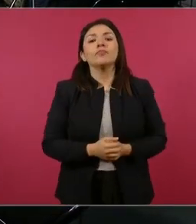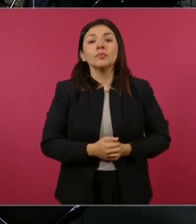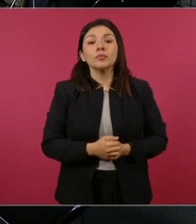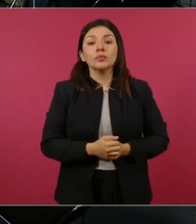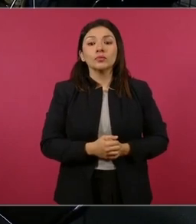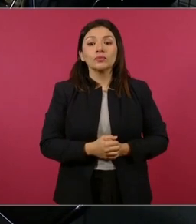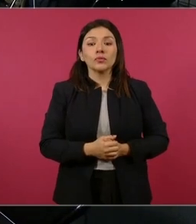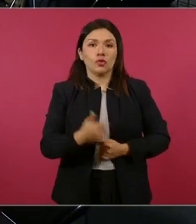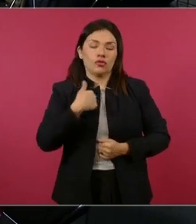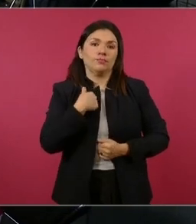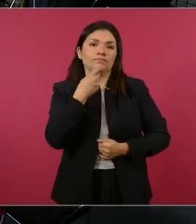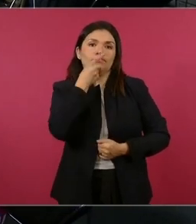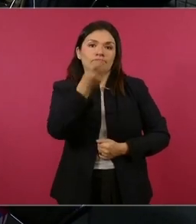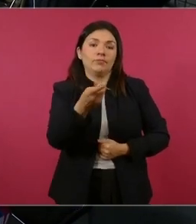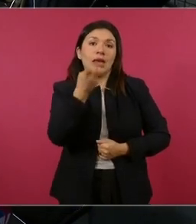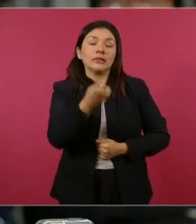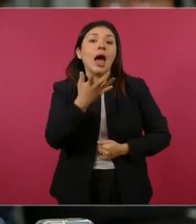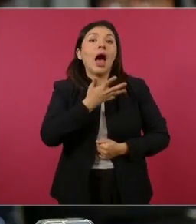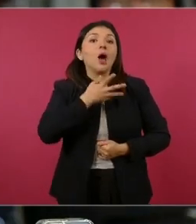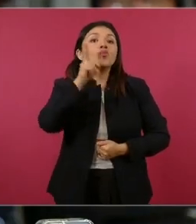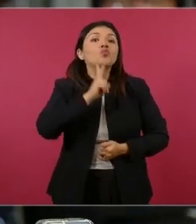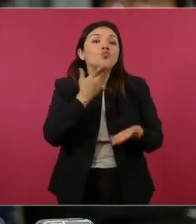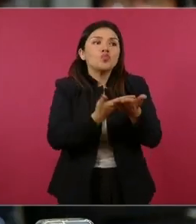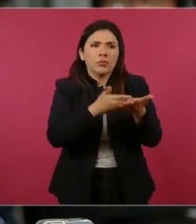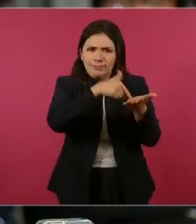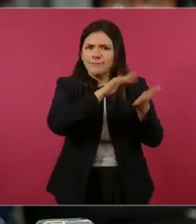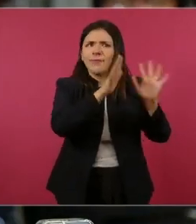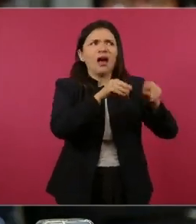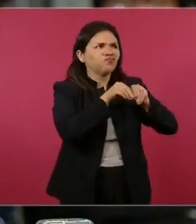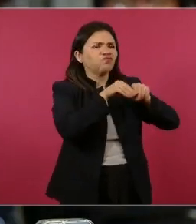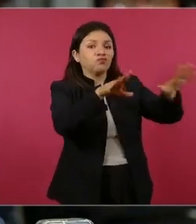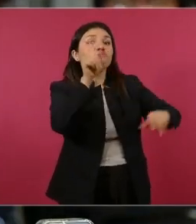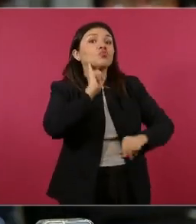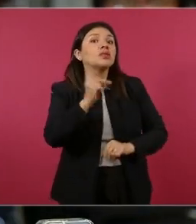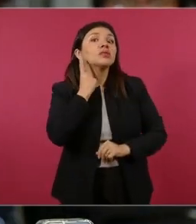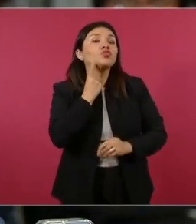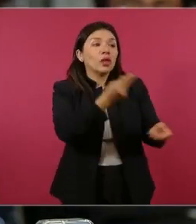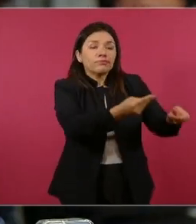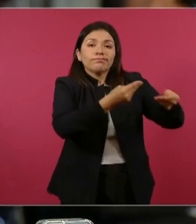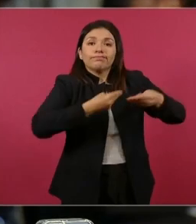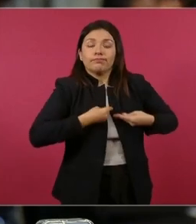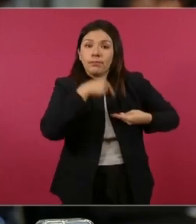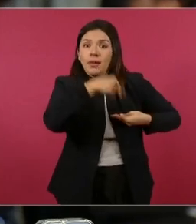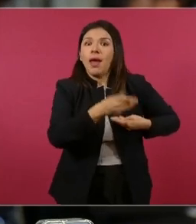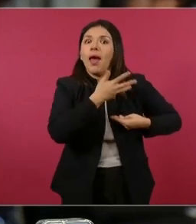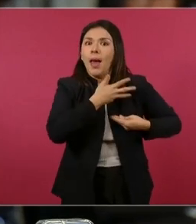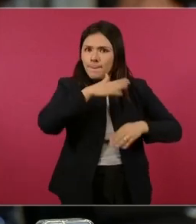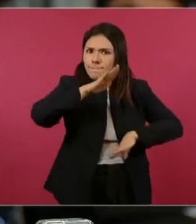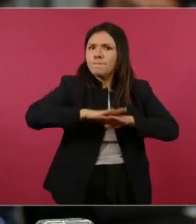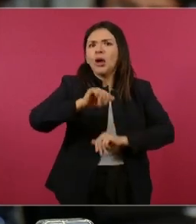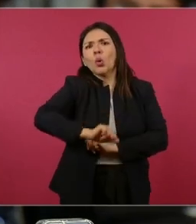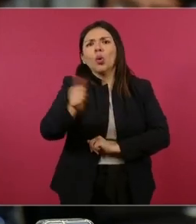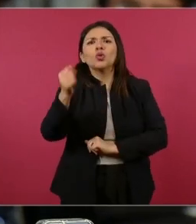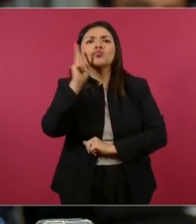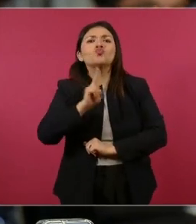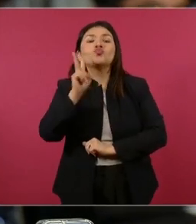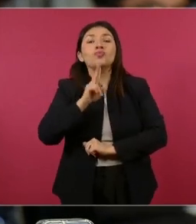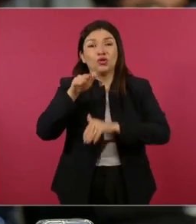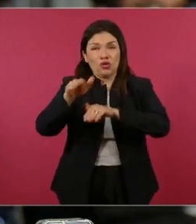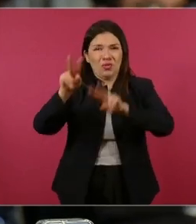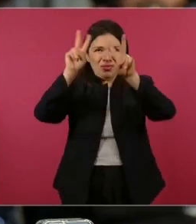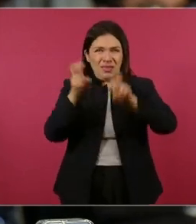Precisamente, presidente, que hoy quiero hacerle entrega de las pruebas que ya son públicas y que la diputada me hizo llegar y que tiene más respecto a este tema de corrupción, pero